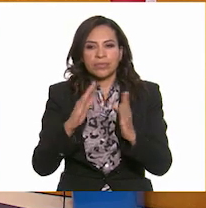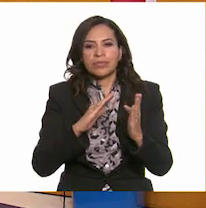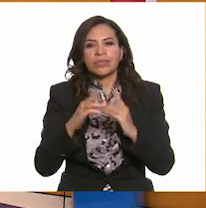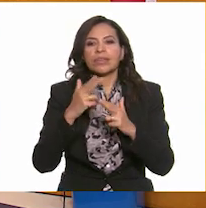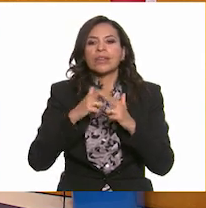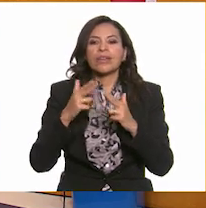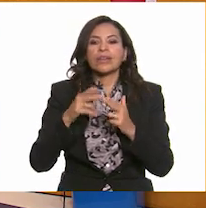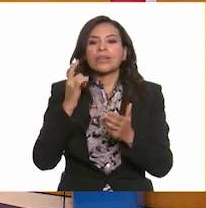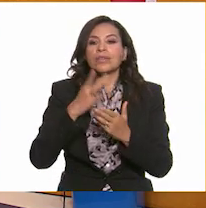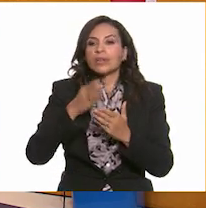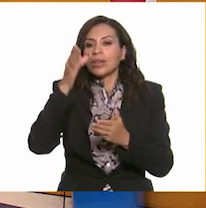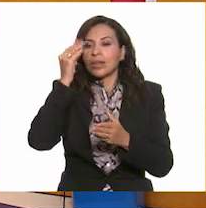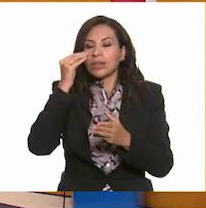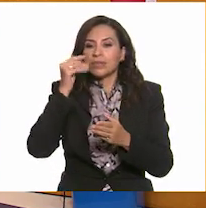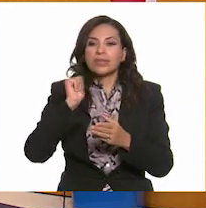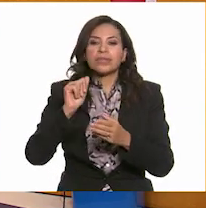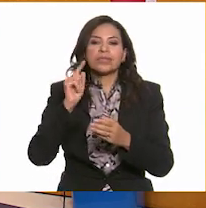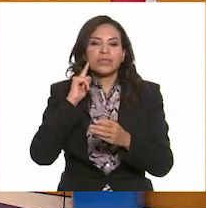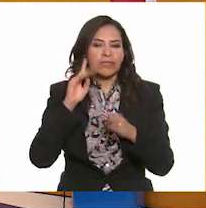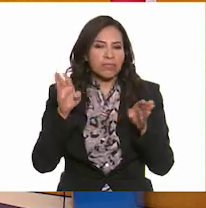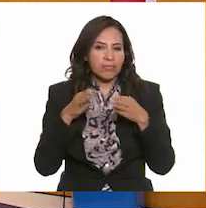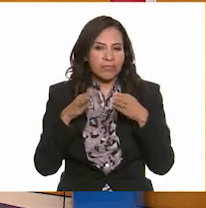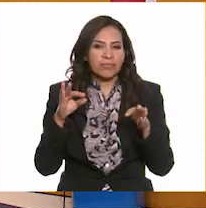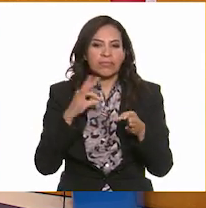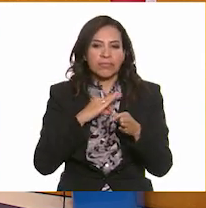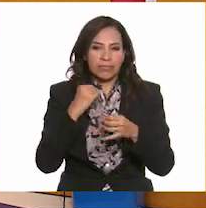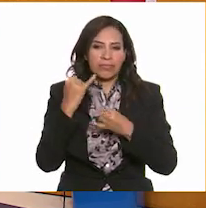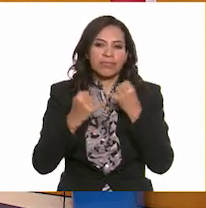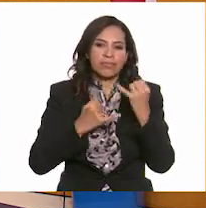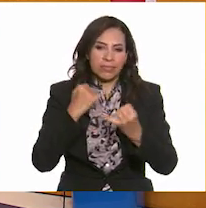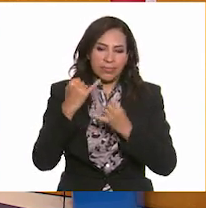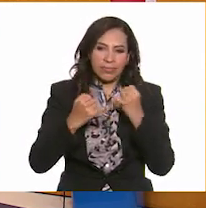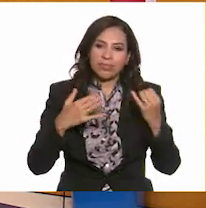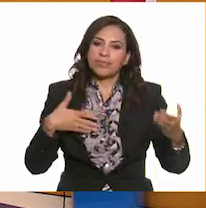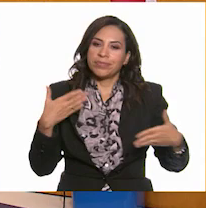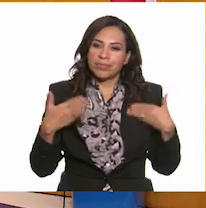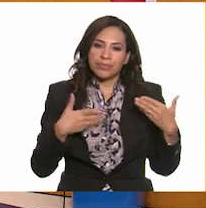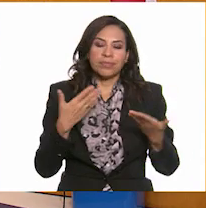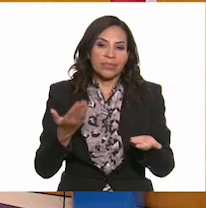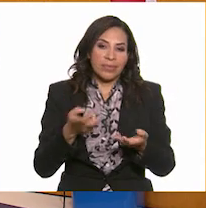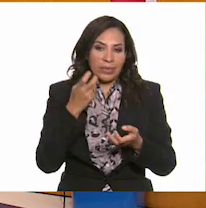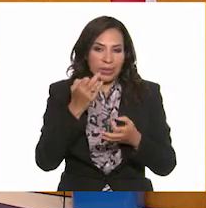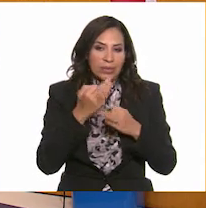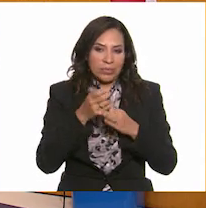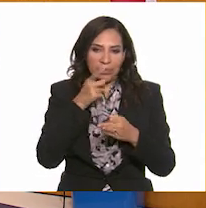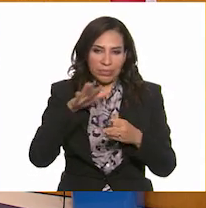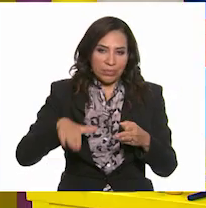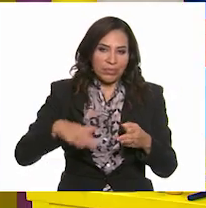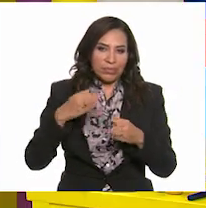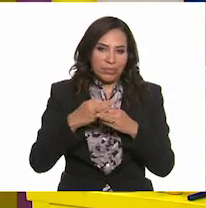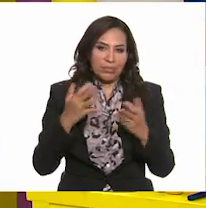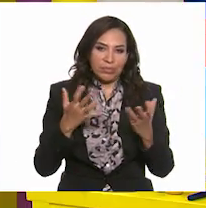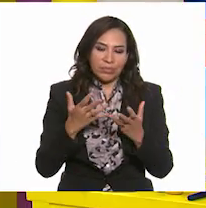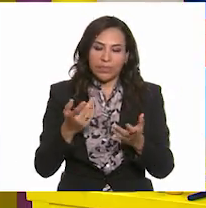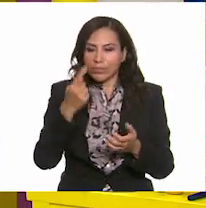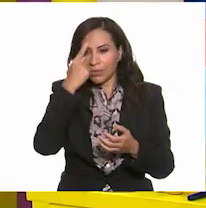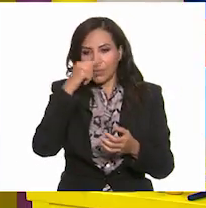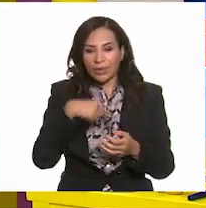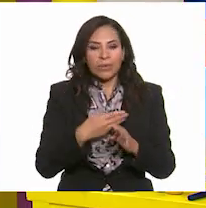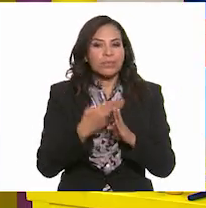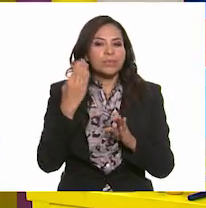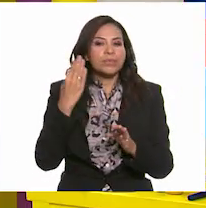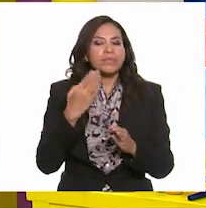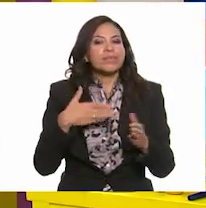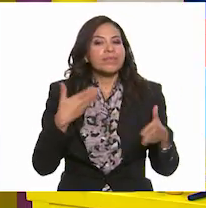basta con que se aprendan la melodía para poder jugar y divertirse, así. Cierto. Justo como lo acabas de hacer. Sí, ay, para mí es muy